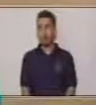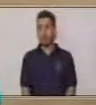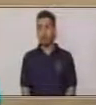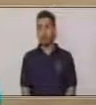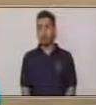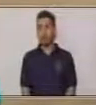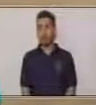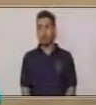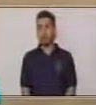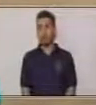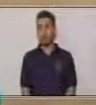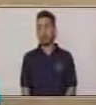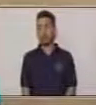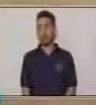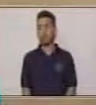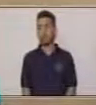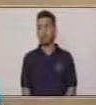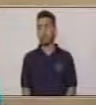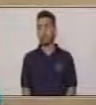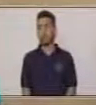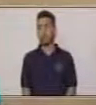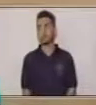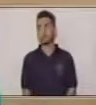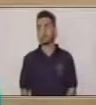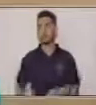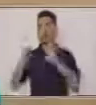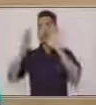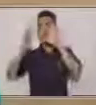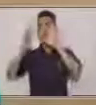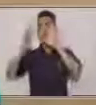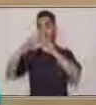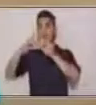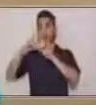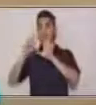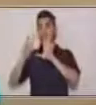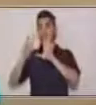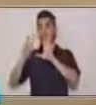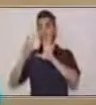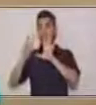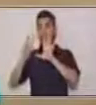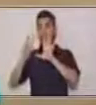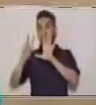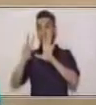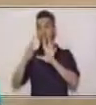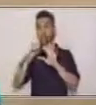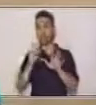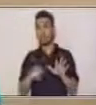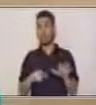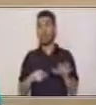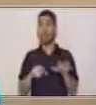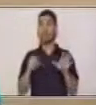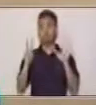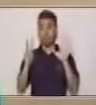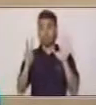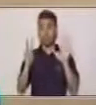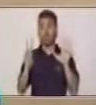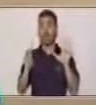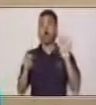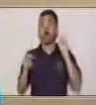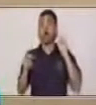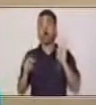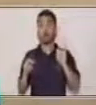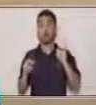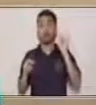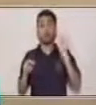Vamos a sumar entonces. ¿Cuánto es 7 más 7? Contemos. 7, 8,